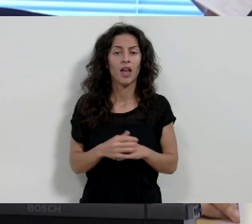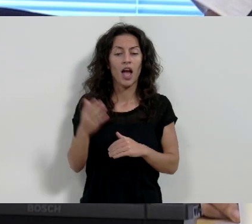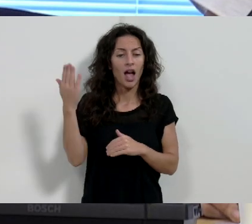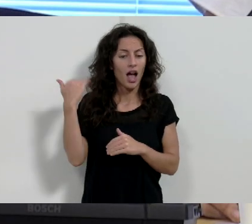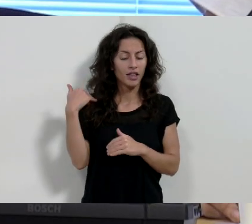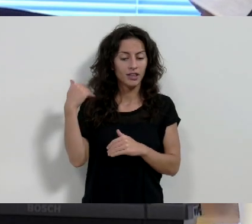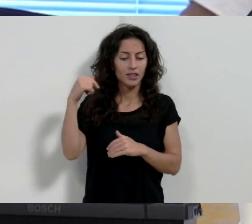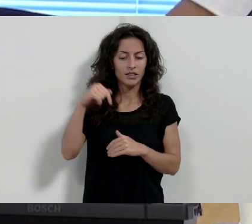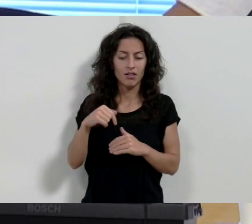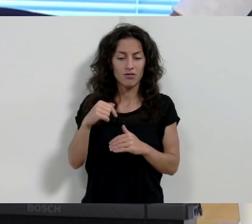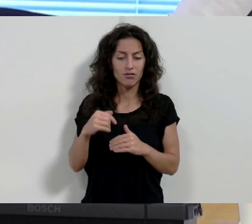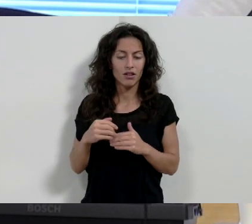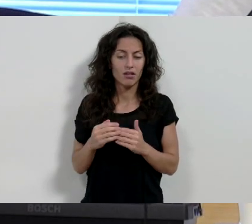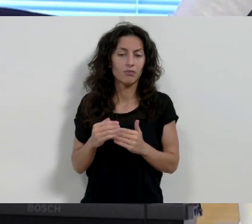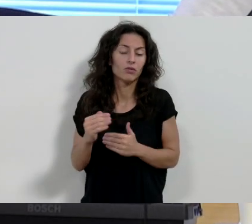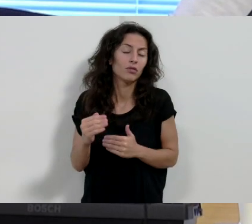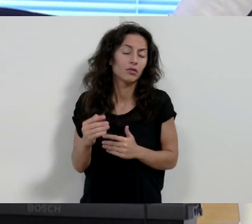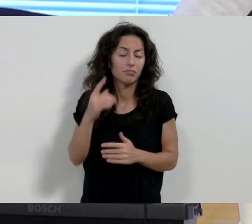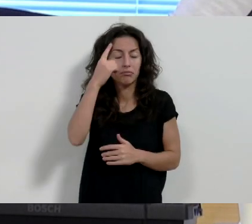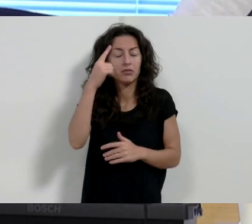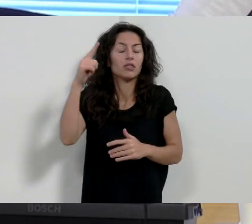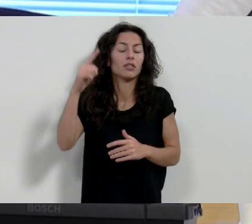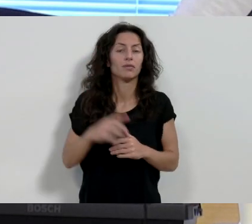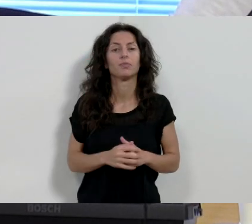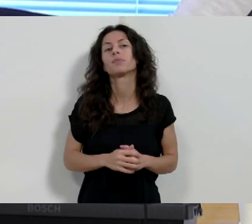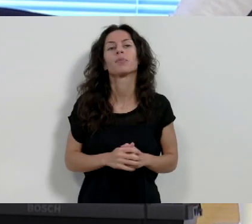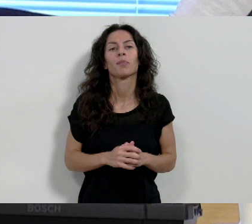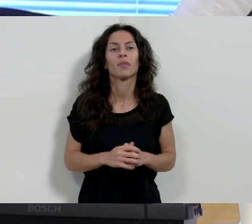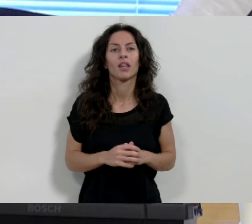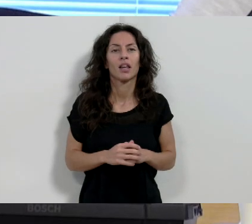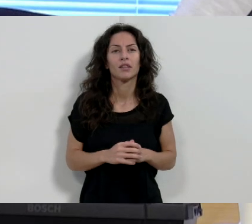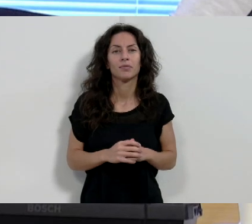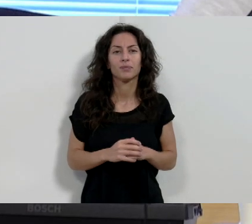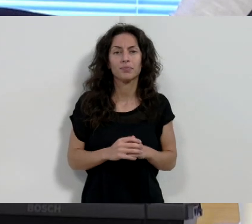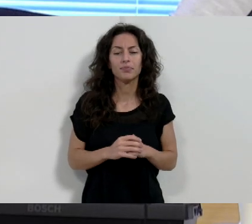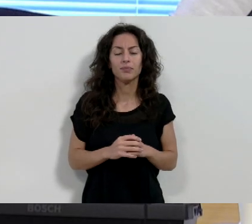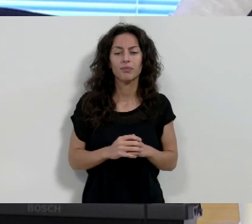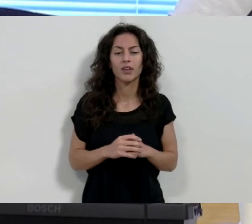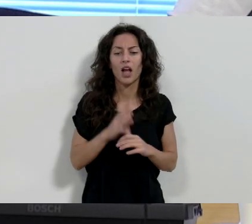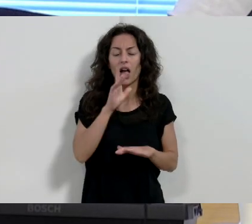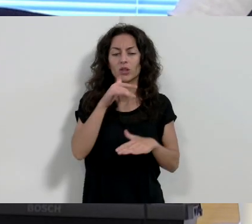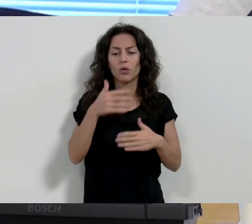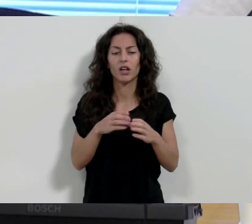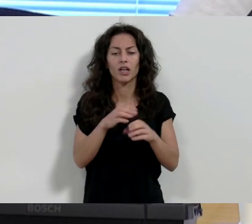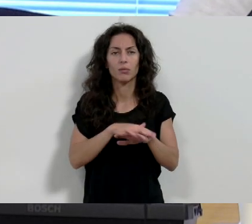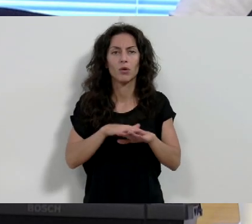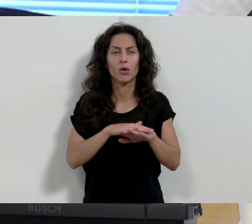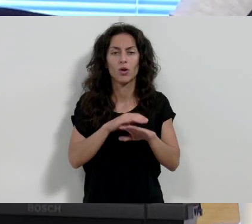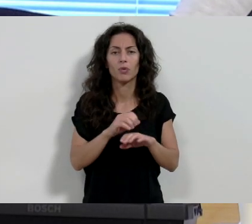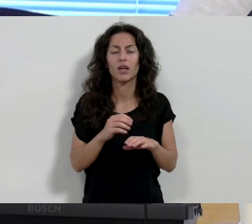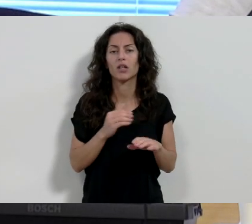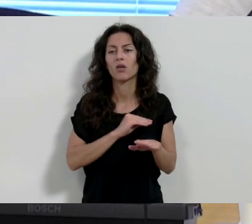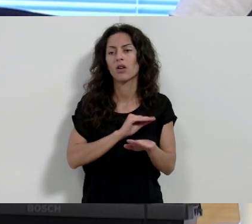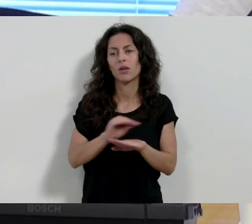materia de limpieza, insisto, salvo las inversiones que el actual equipo de gobierno ha hecho en esta